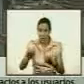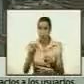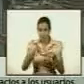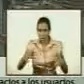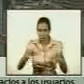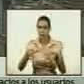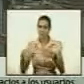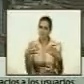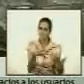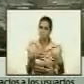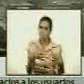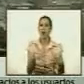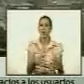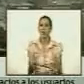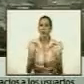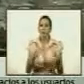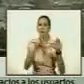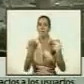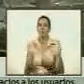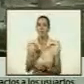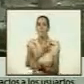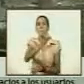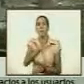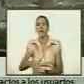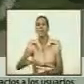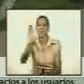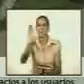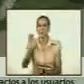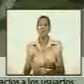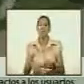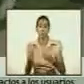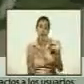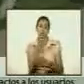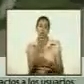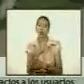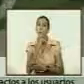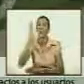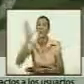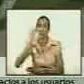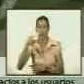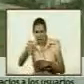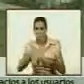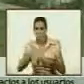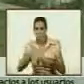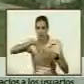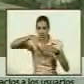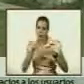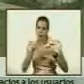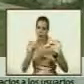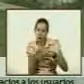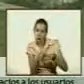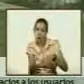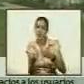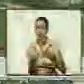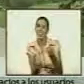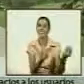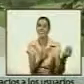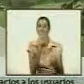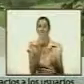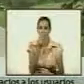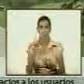la conquista del Valle de Caracas y su posterior fundación. En su colina se instaló el primer acueducto de la ciudad y el primer jardín botánico.